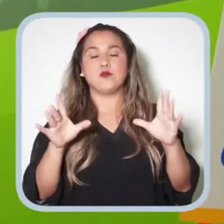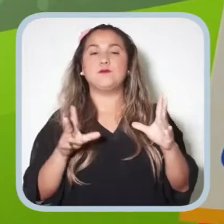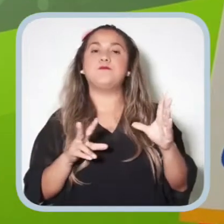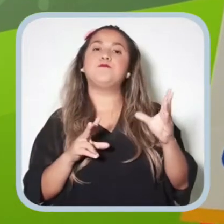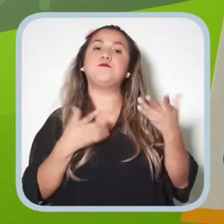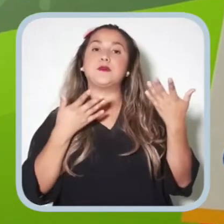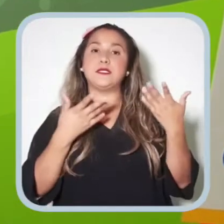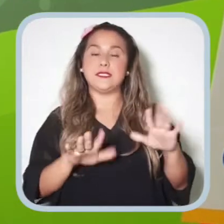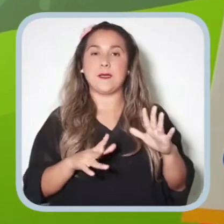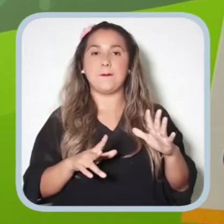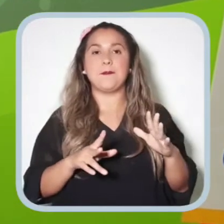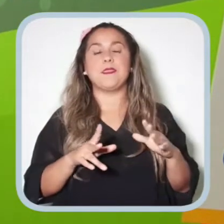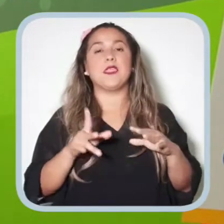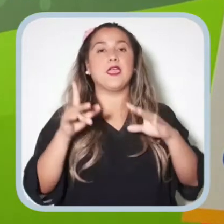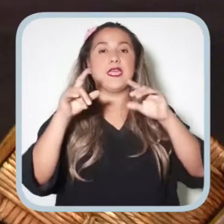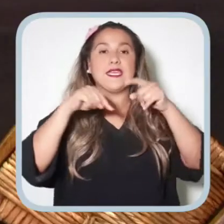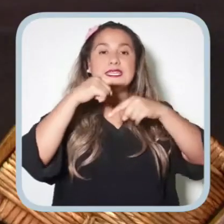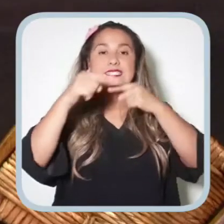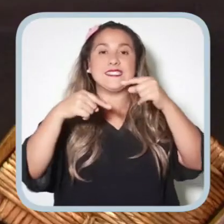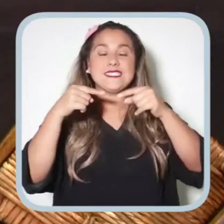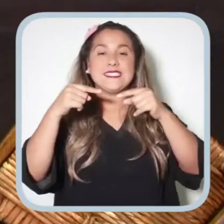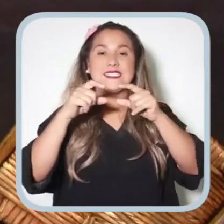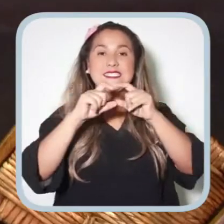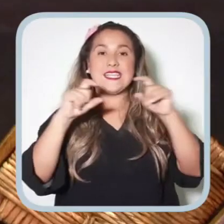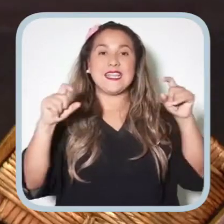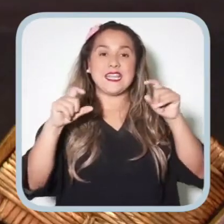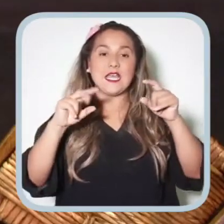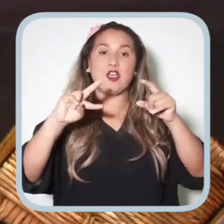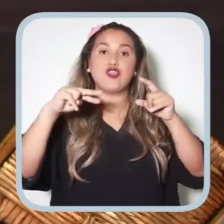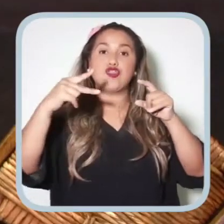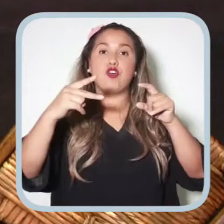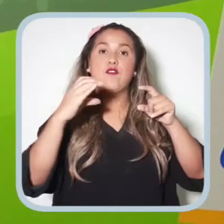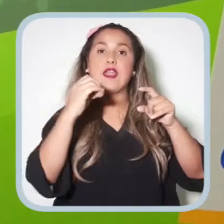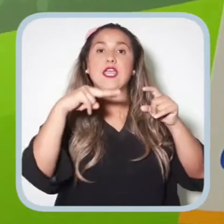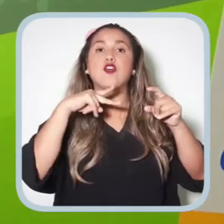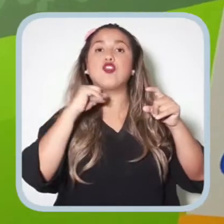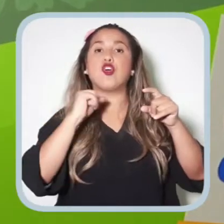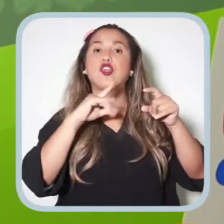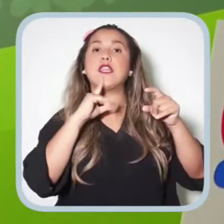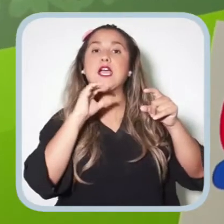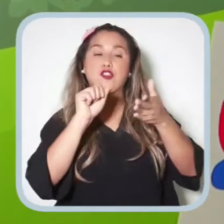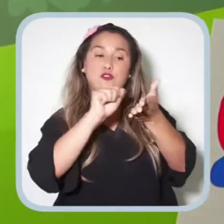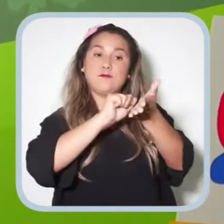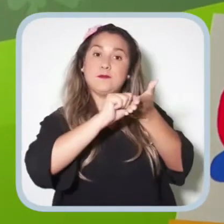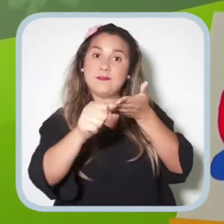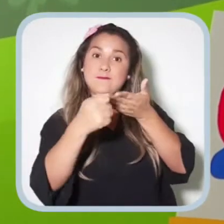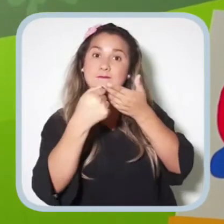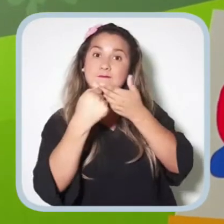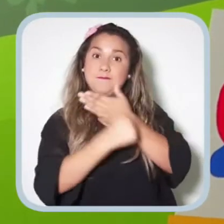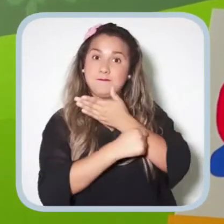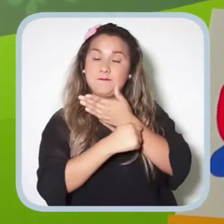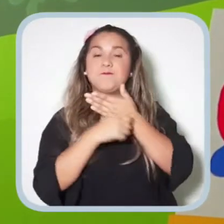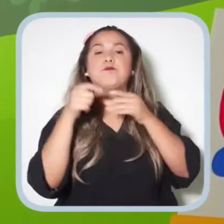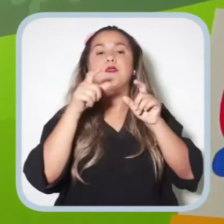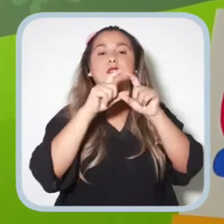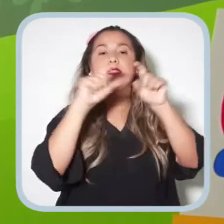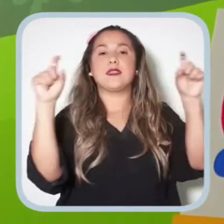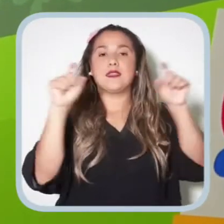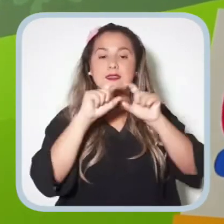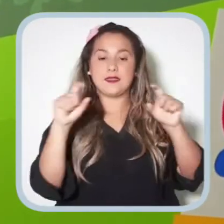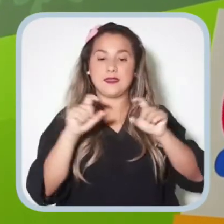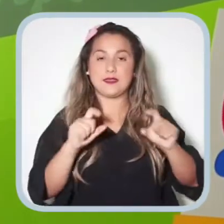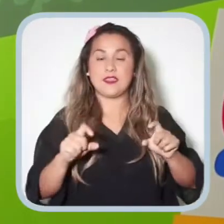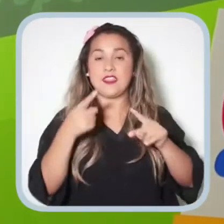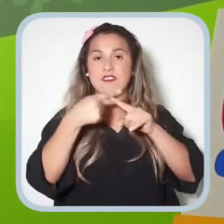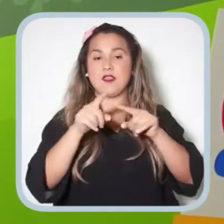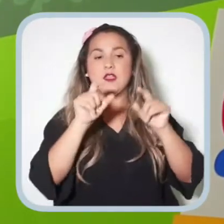doble contacto que había, los voy a pegar en diferentes lugares, donde ustedes quieran, mis queridos amigos. Para pegar